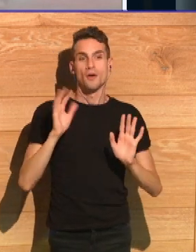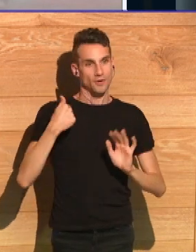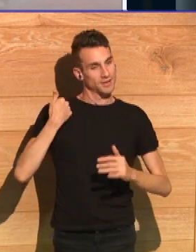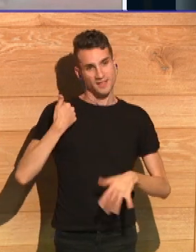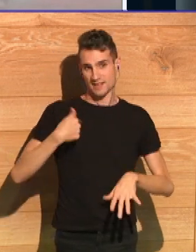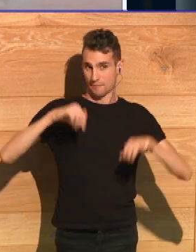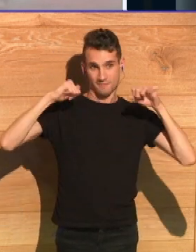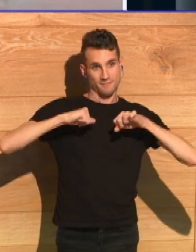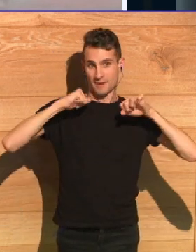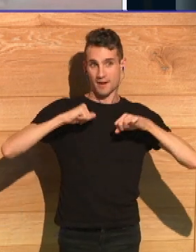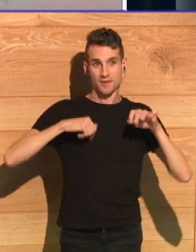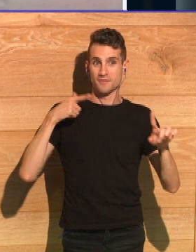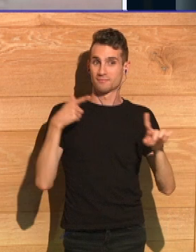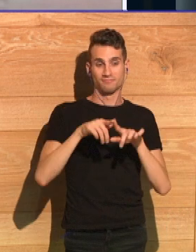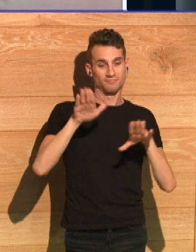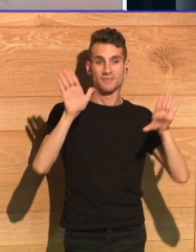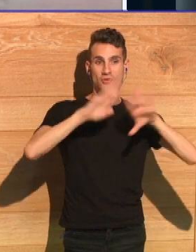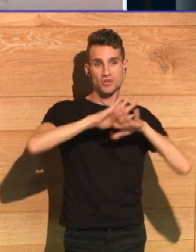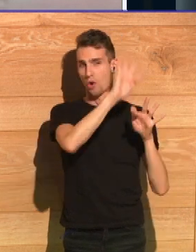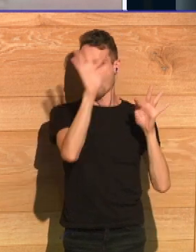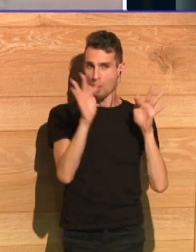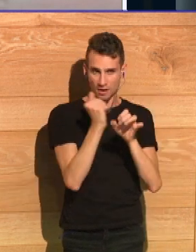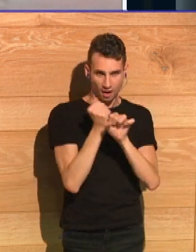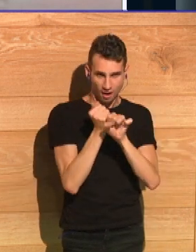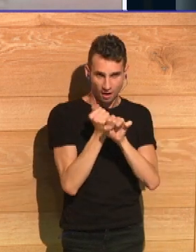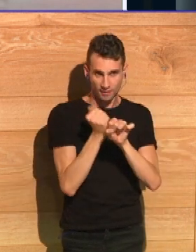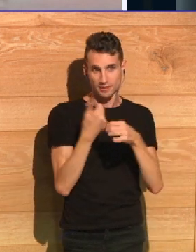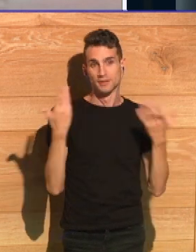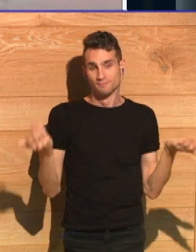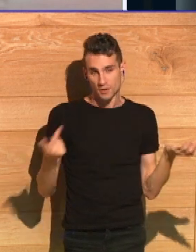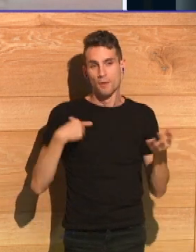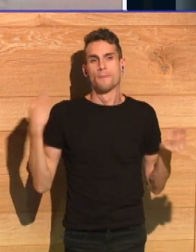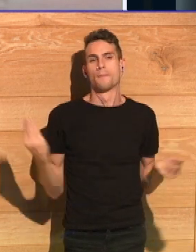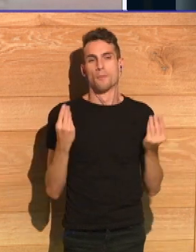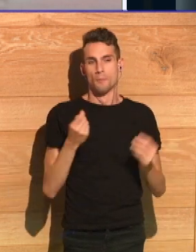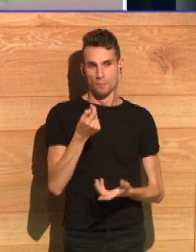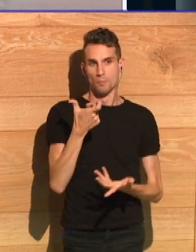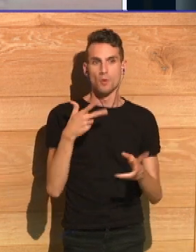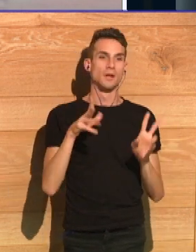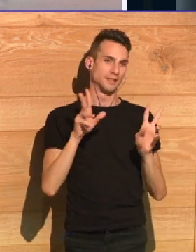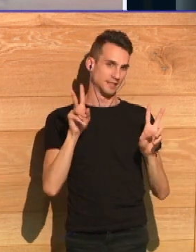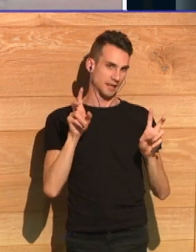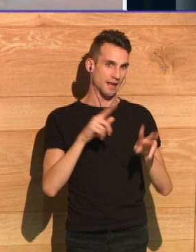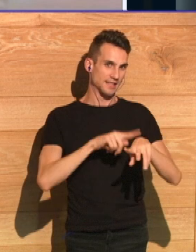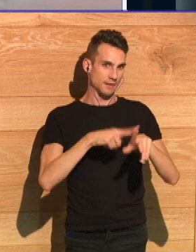mayor para quedarme levantada toda la noche en ese plan, así que sí que he mejorado un poquito en gestionar mi tiempo.